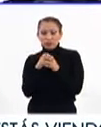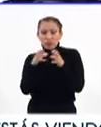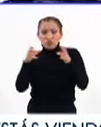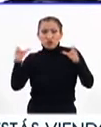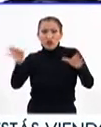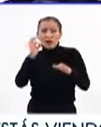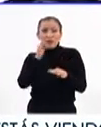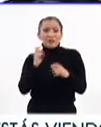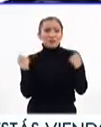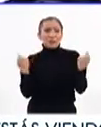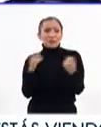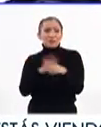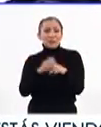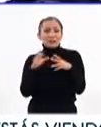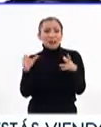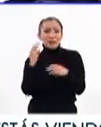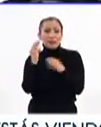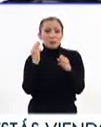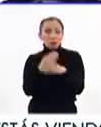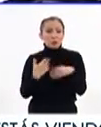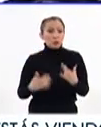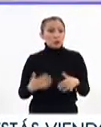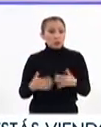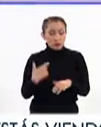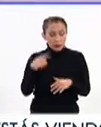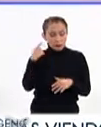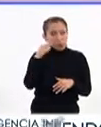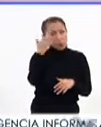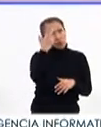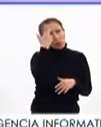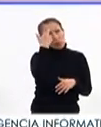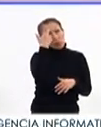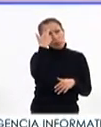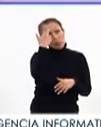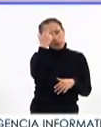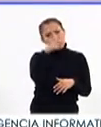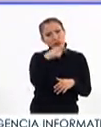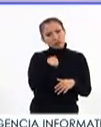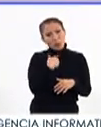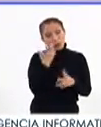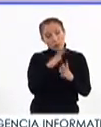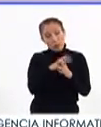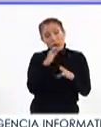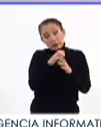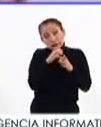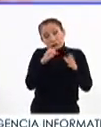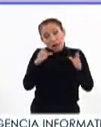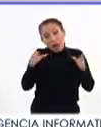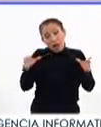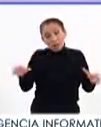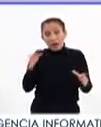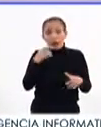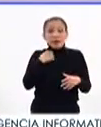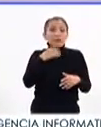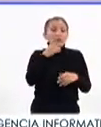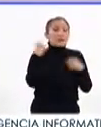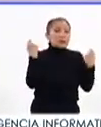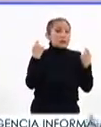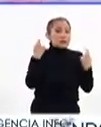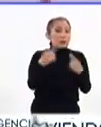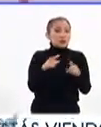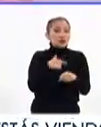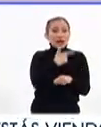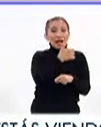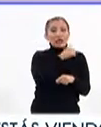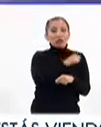los festivales más grandes del mundo, por lo que estoy recordando. Según yo, uno de los más grandes de festivales de música, etcétera,